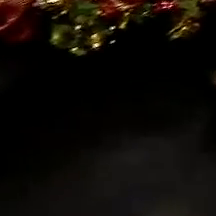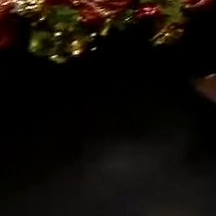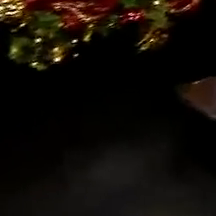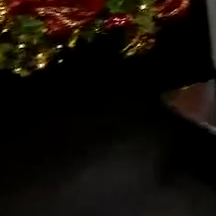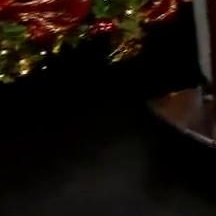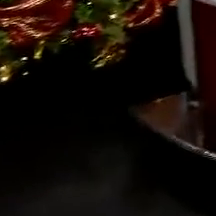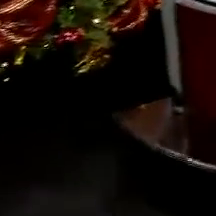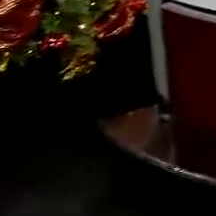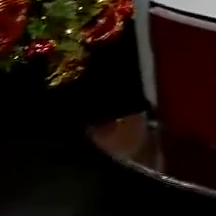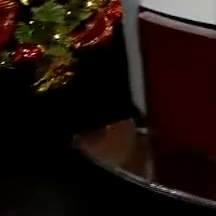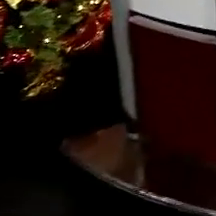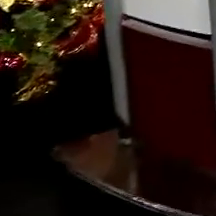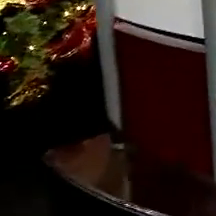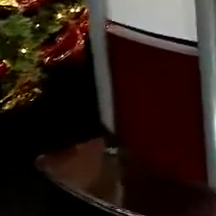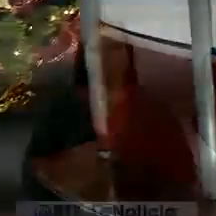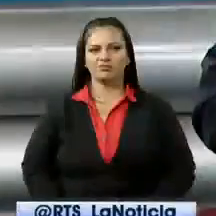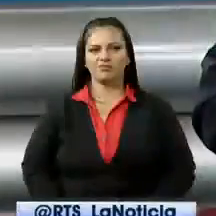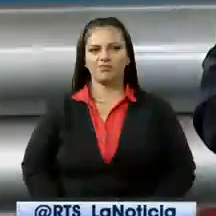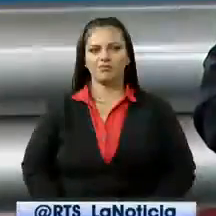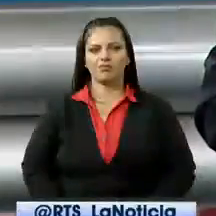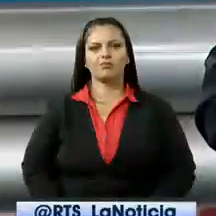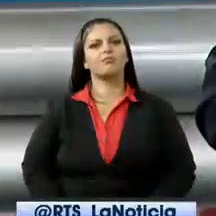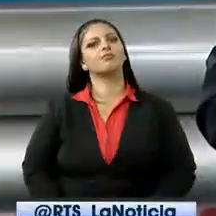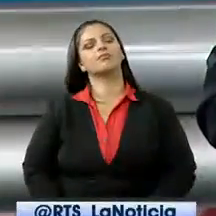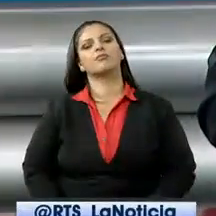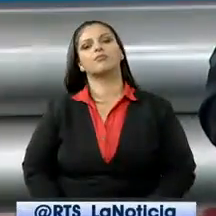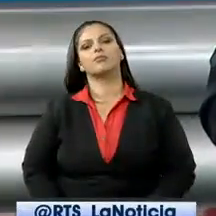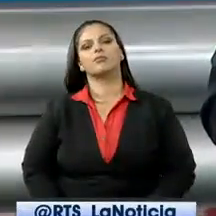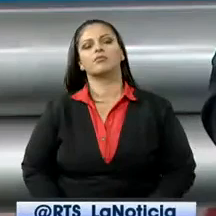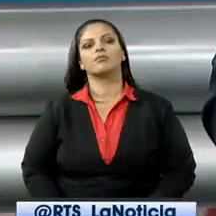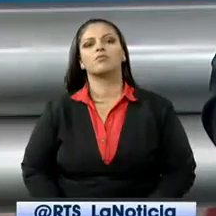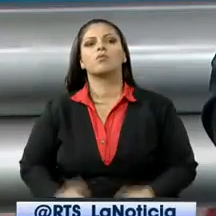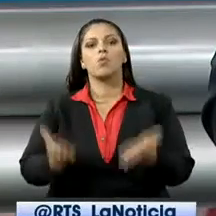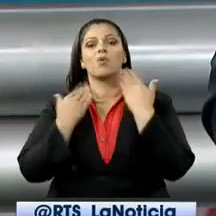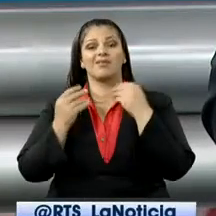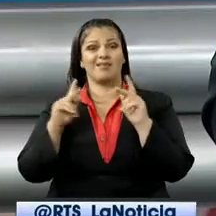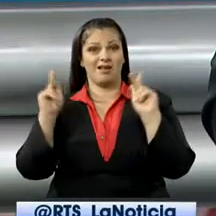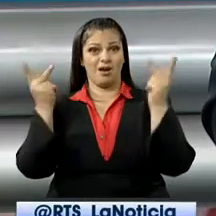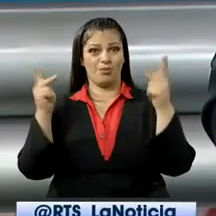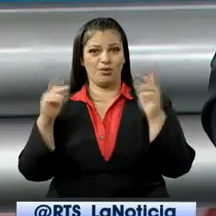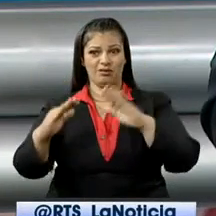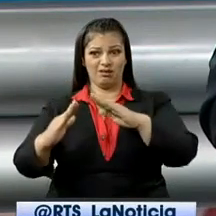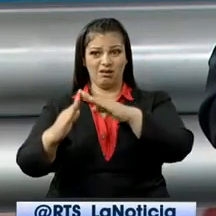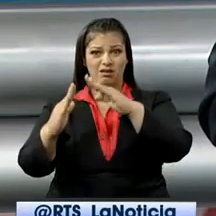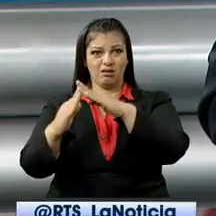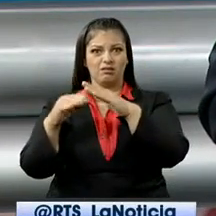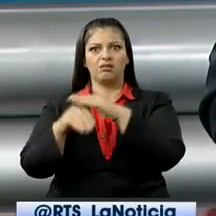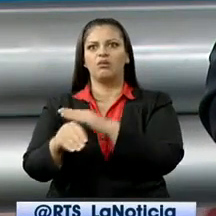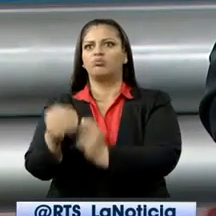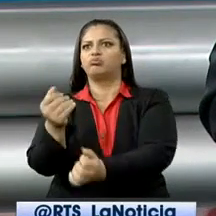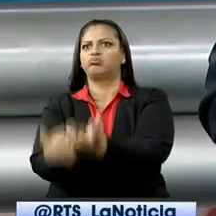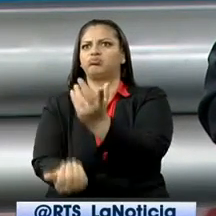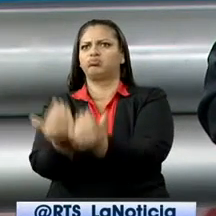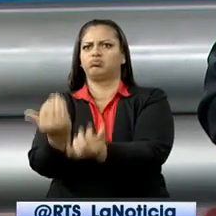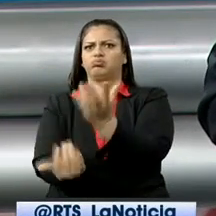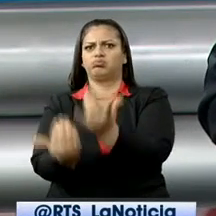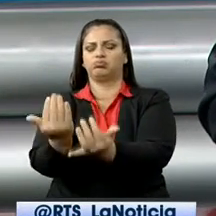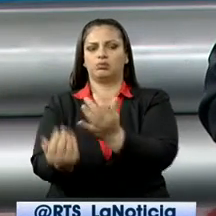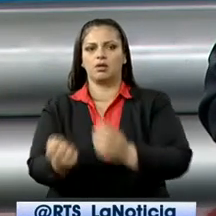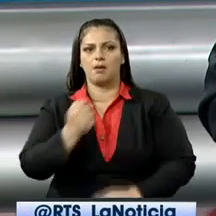Continuamos con la información. Un incendio consumió el interior de una vivienda ubicada en la ciudad de La Alborada, al norte de Guayaquil. Según el